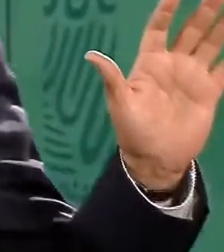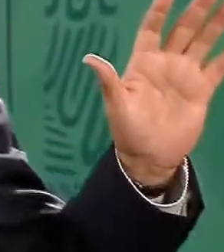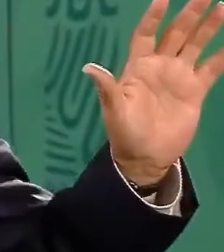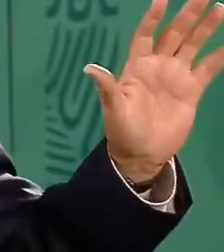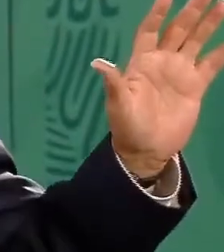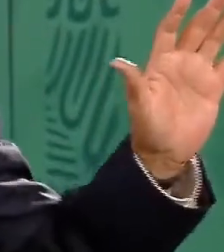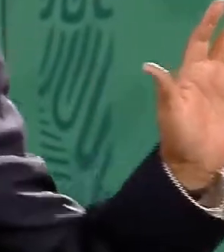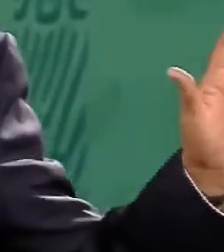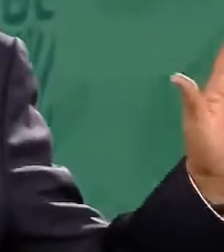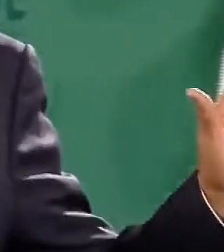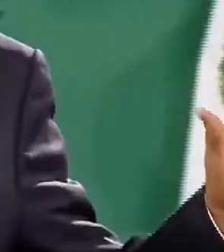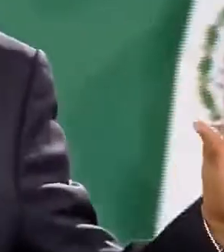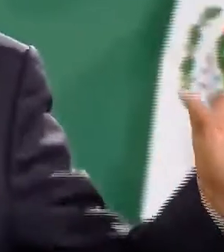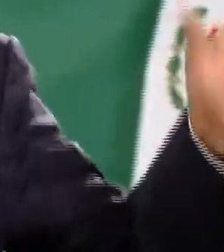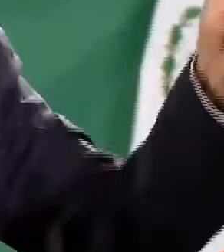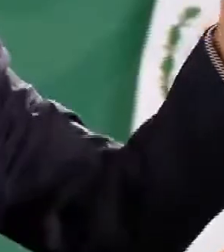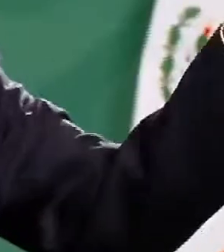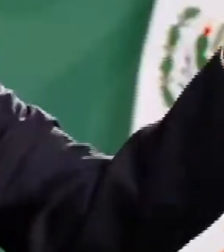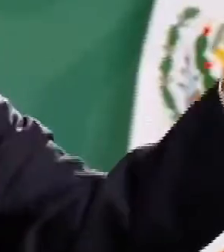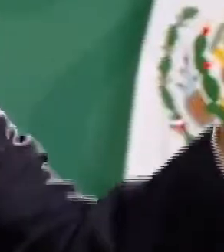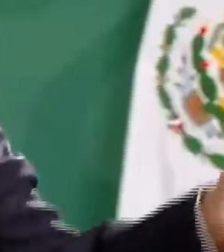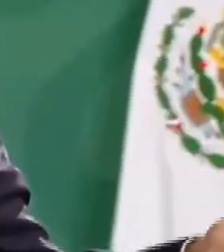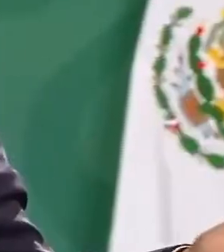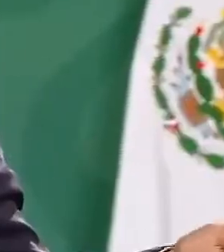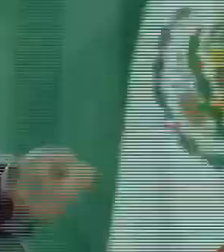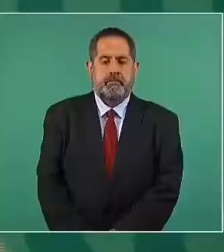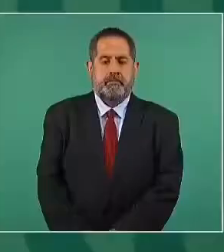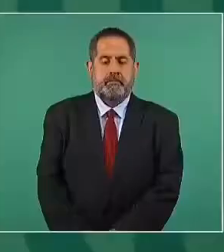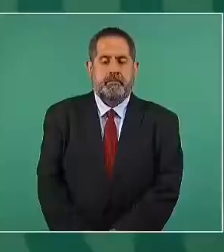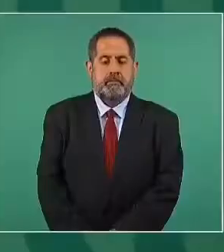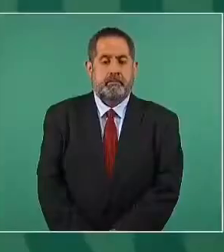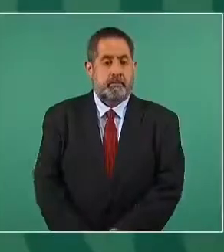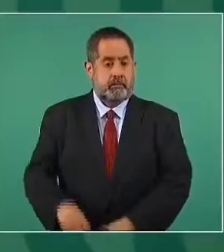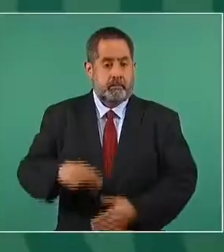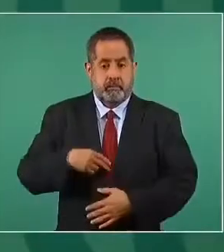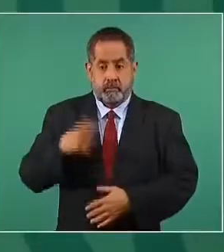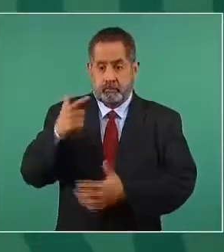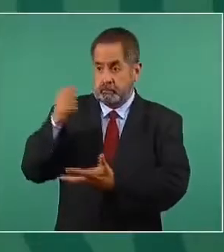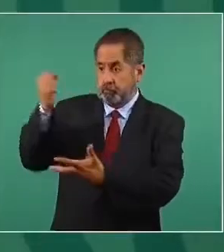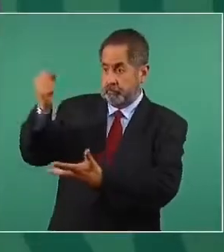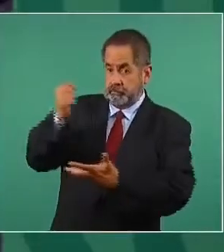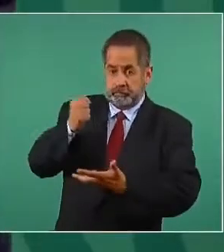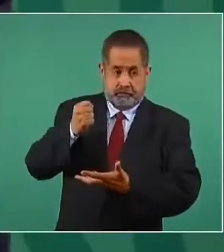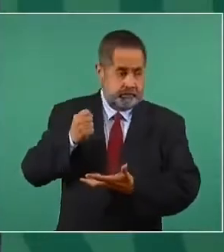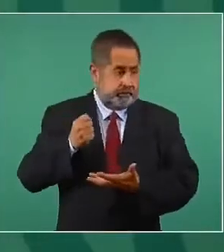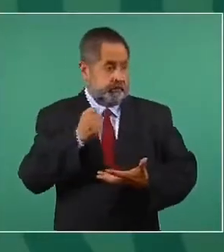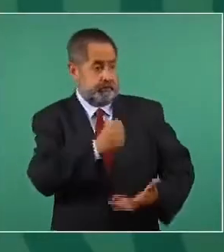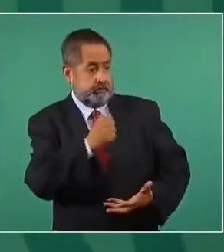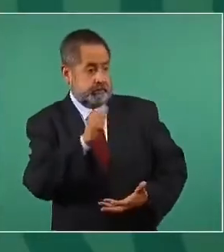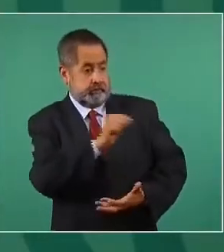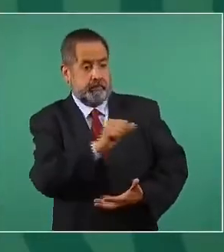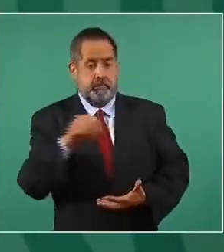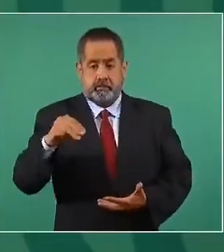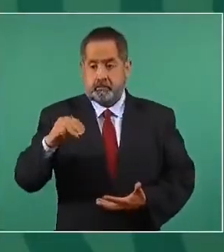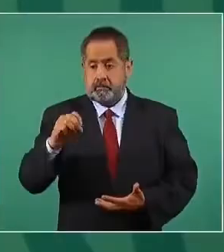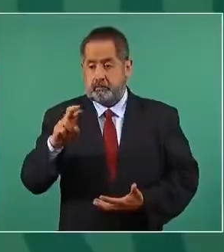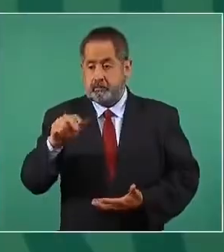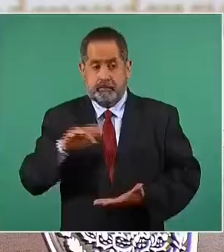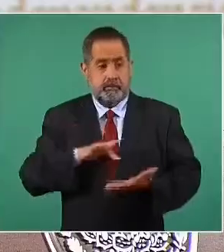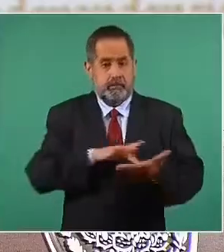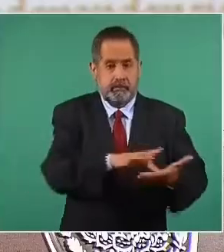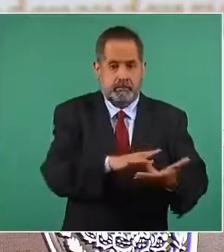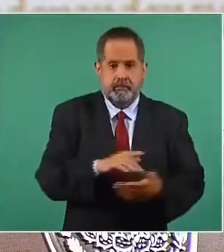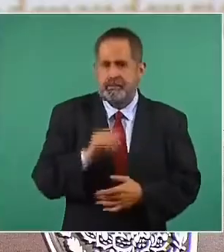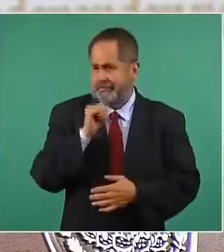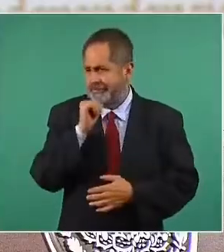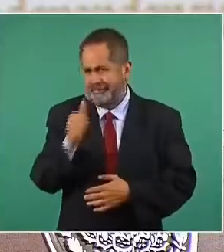no es que yo utilizara dinero del presupuesto para ver, vamos a apoyar a Morena.